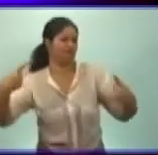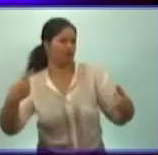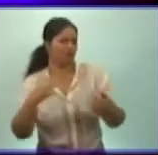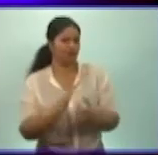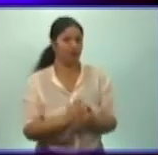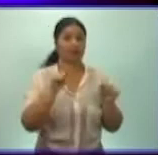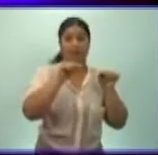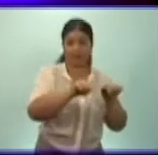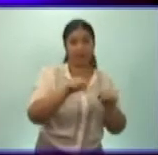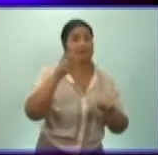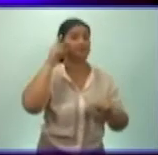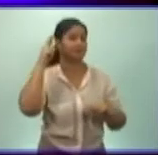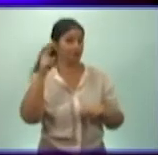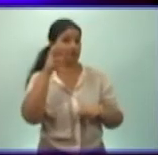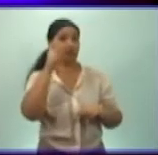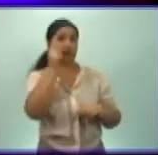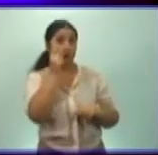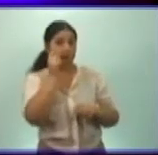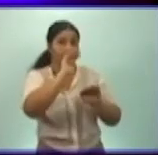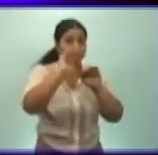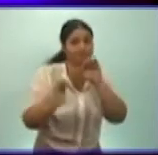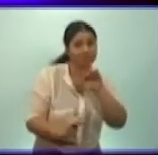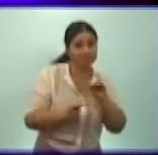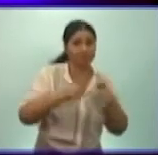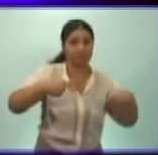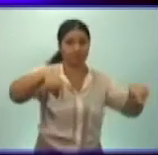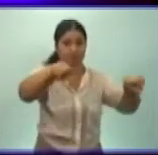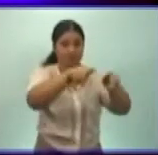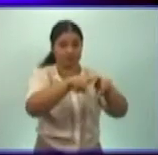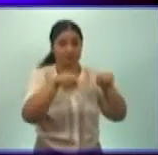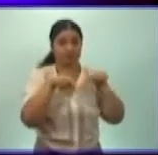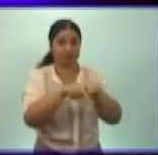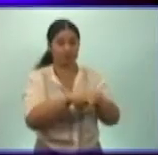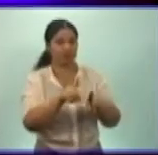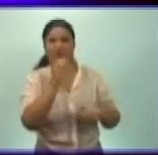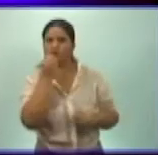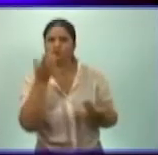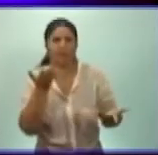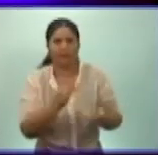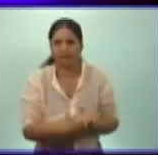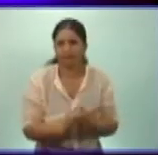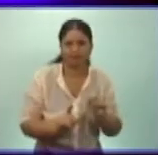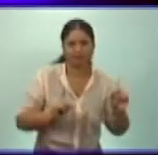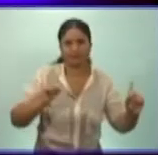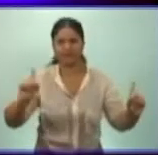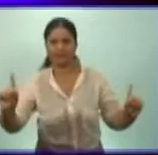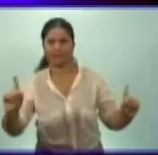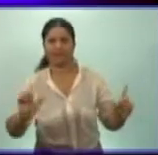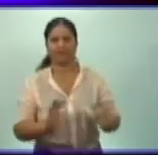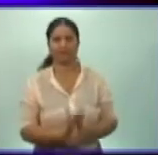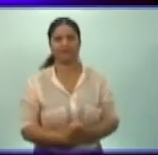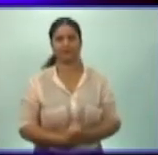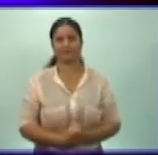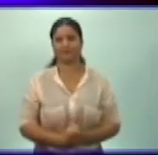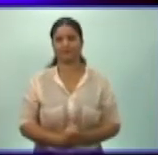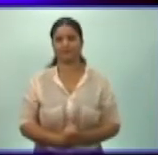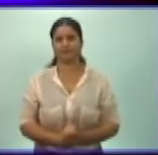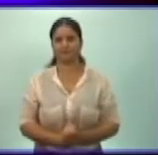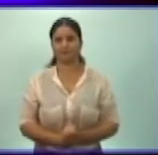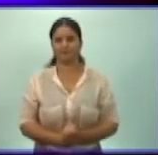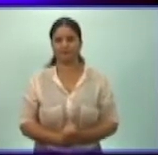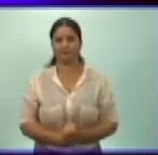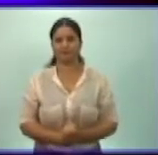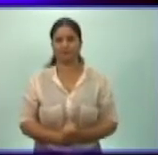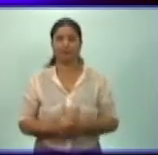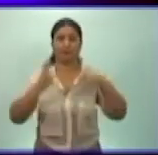y así posibilitar el desarrollo artístico tal y como sucede en Inglaterra con la reina Isabel I, de las